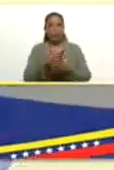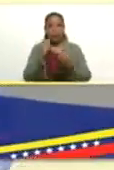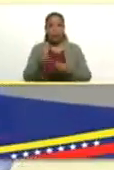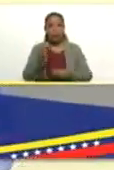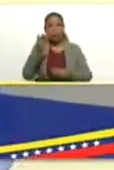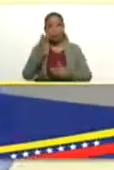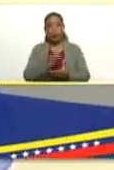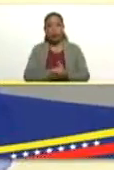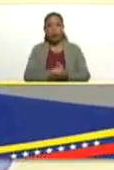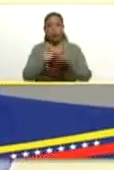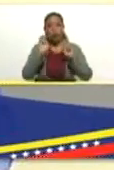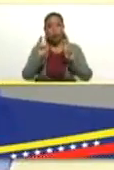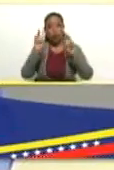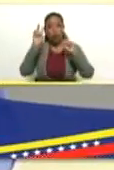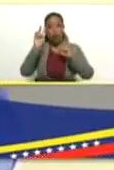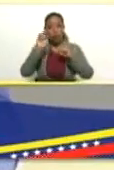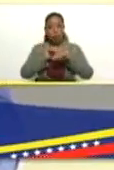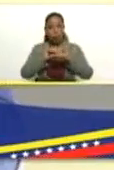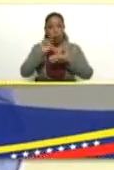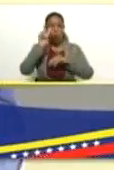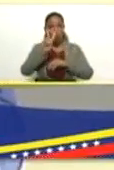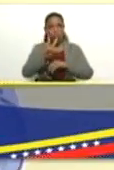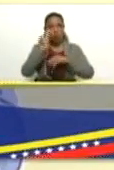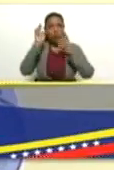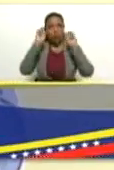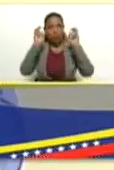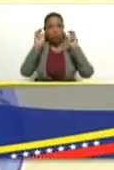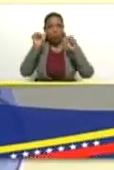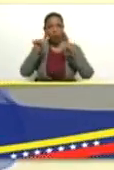temas, lo que son la